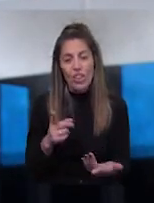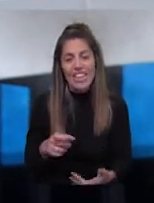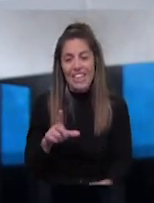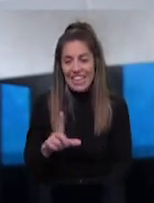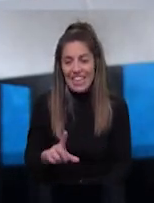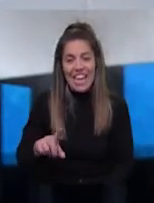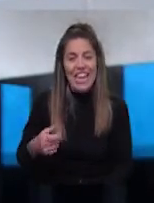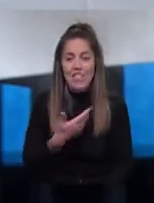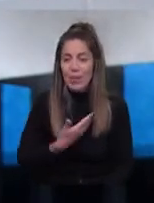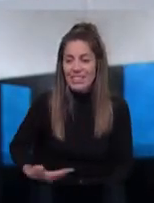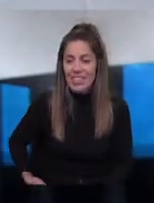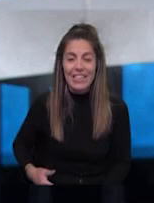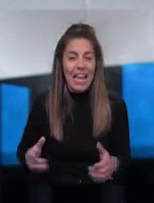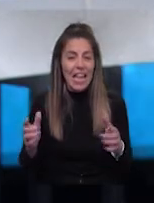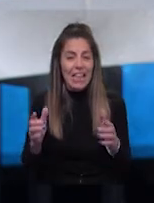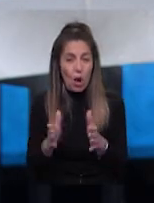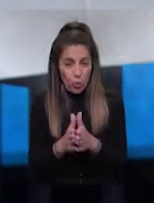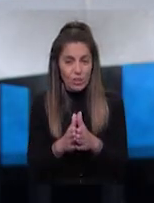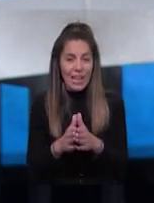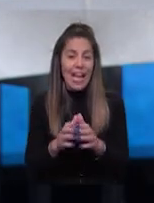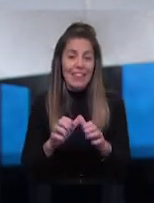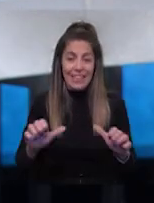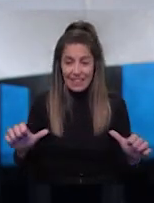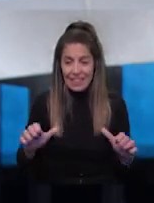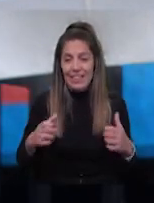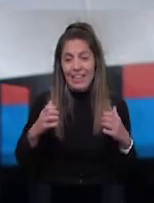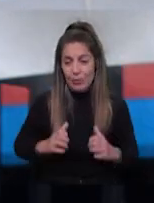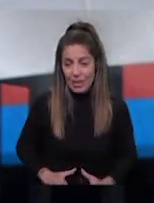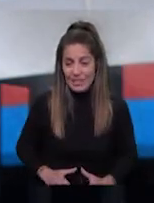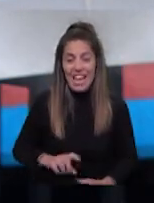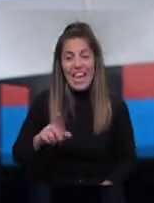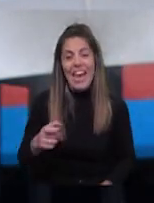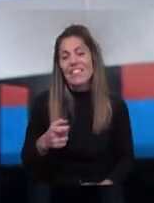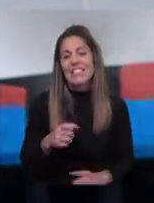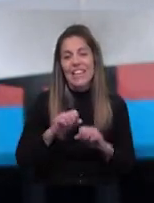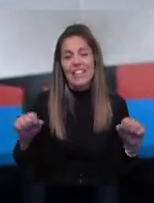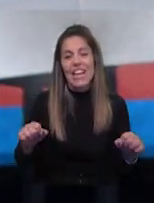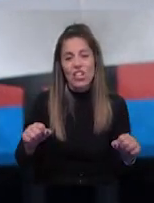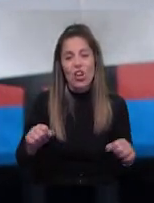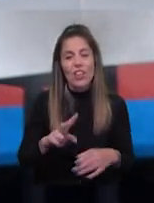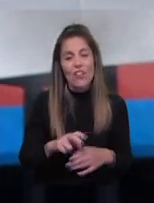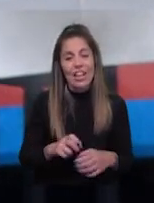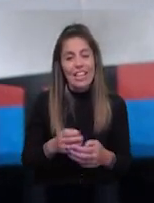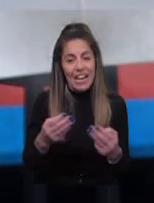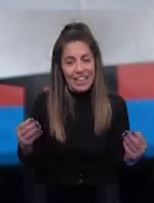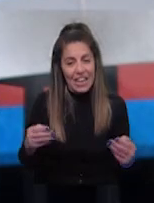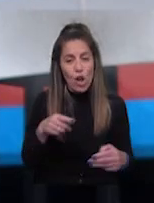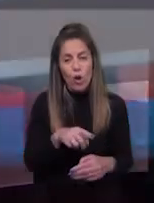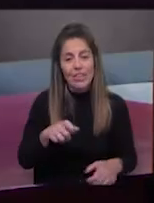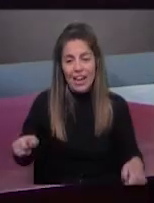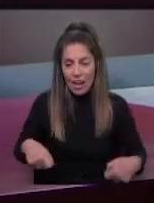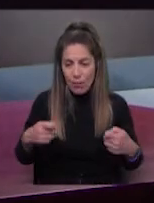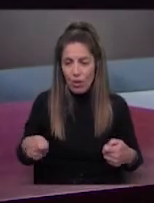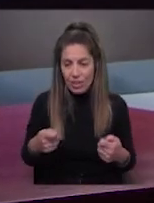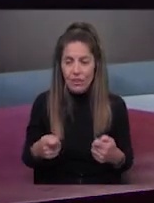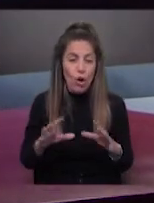Iribarne, expresidente de la JUTEP, exsecretario de la Secretaría Nacional contra el Lavado de Activos y Financiamiento del Terrorismo. ¿Cómo estás, Ricardo? Un gusto tenerte por